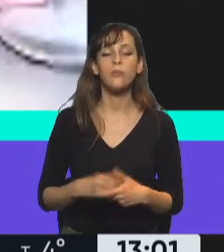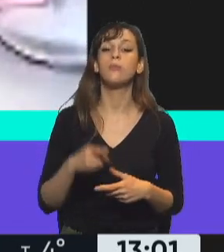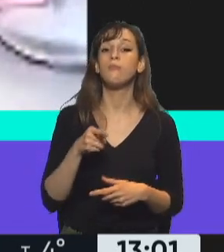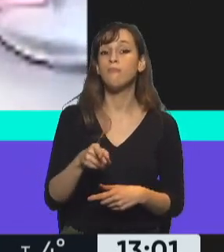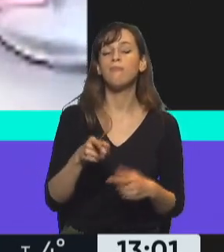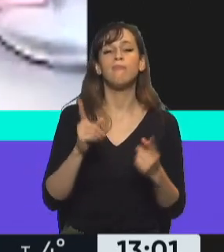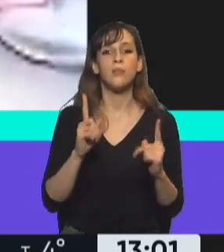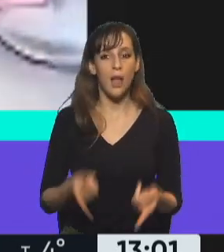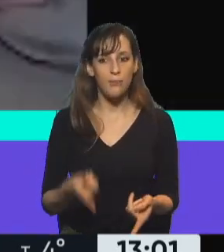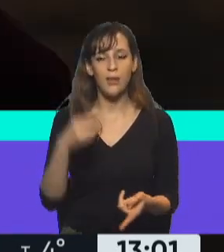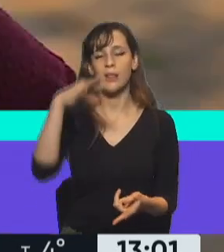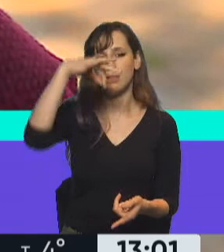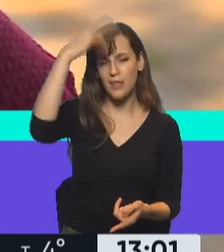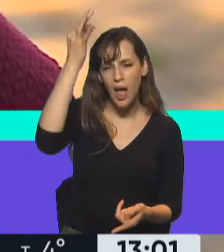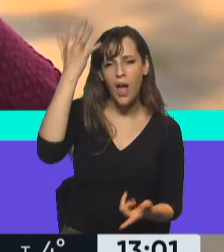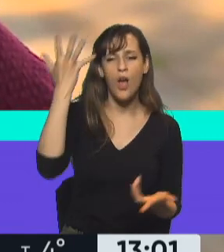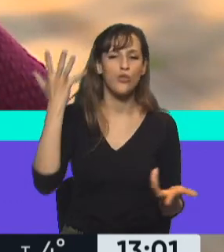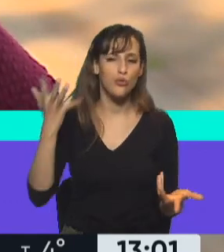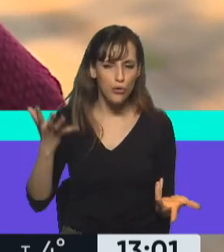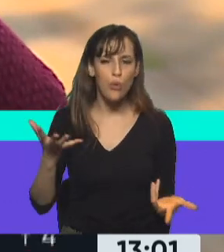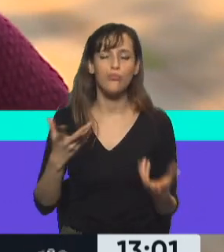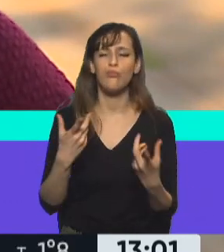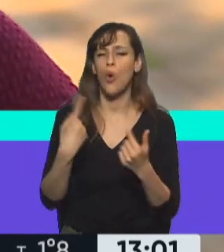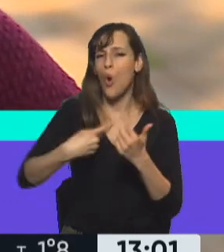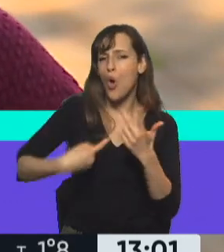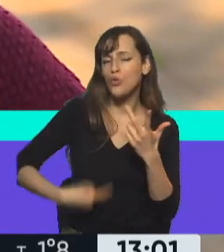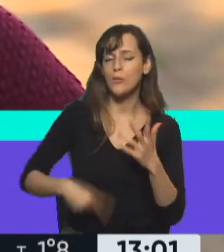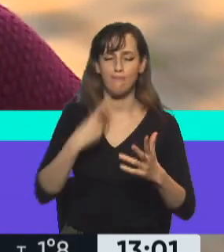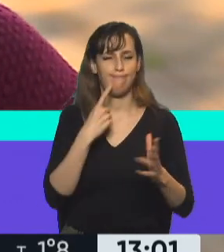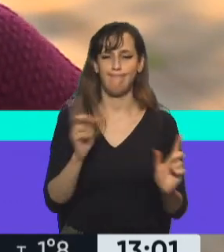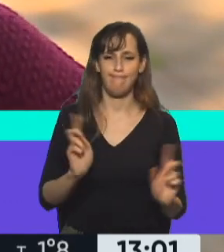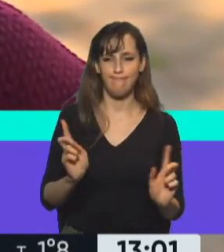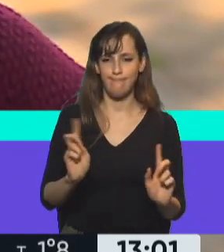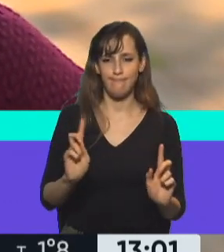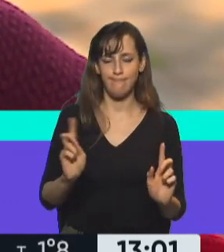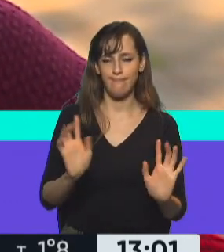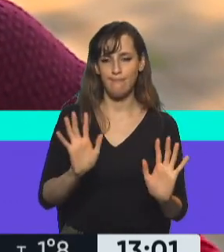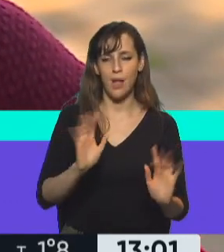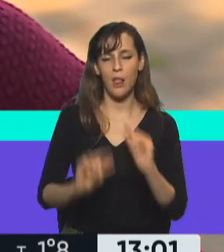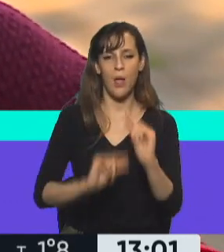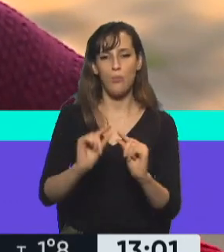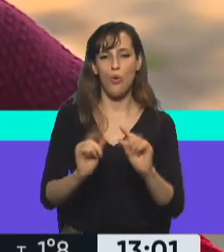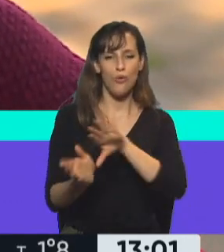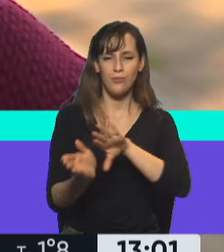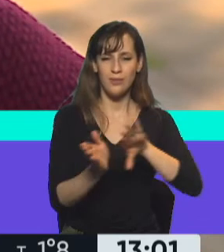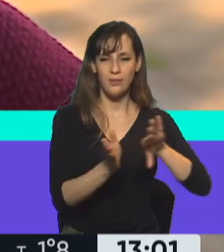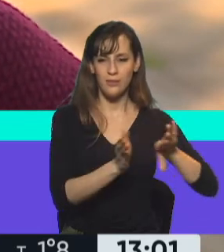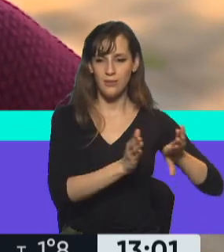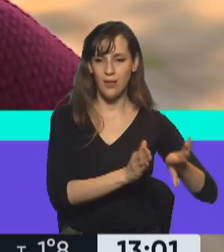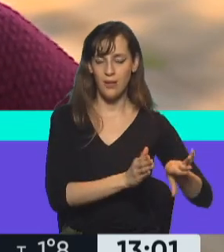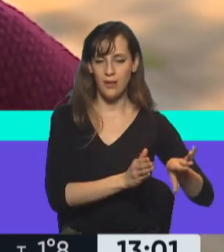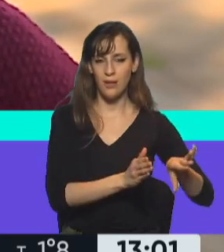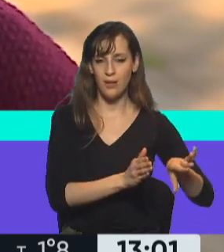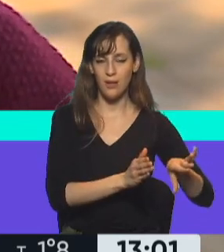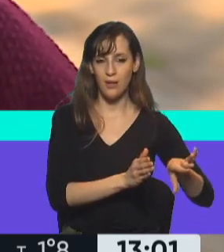también hicimos teatro, hicimos muchas cosas adentro y después dijimos, no, retiremos esto, vayamos retirándolo, despojándolo, dejar